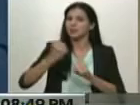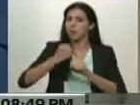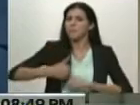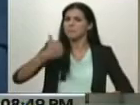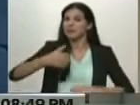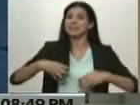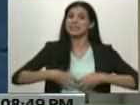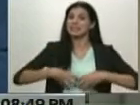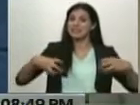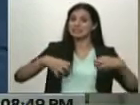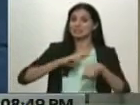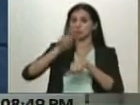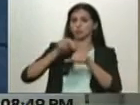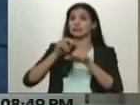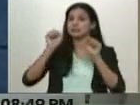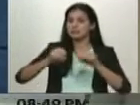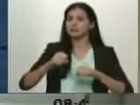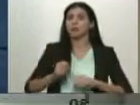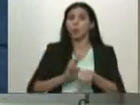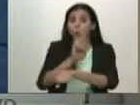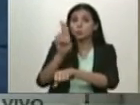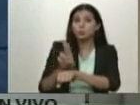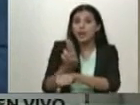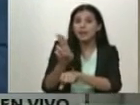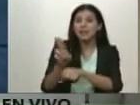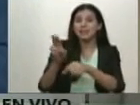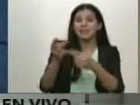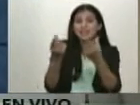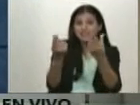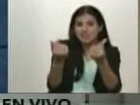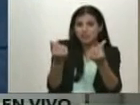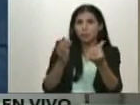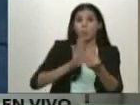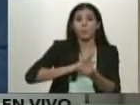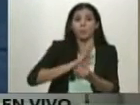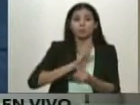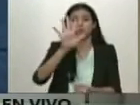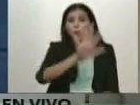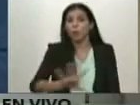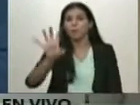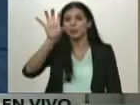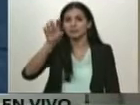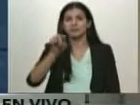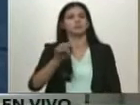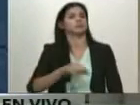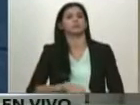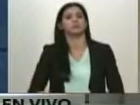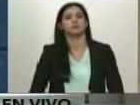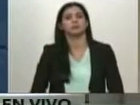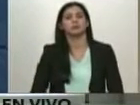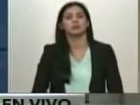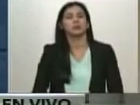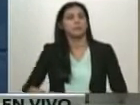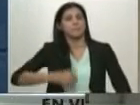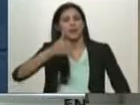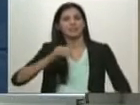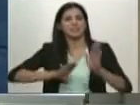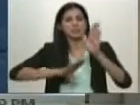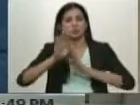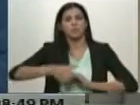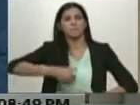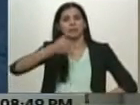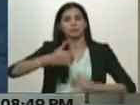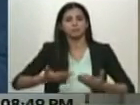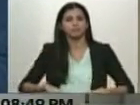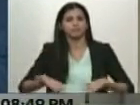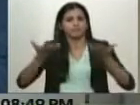nacional. Utilizar los recursos que le pertenecen a toda la nación para generar desarrollo, crecimiento y